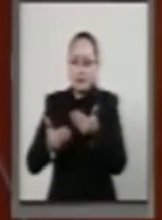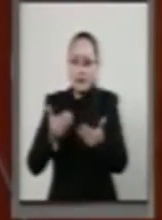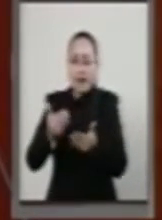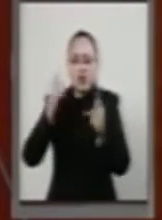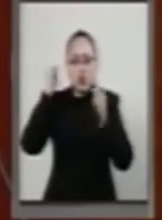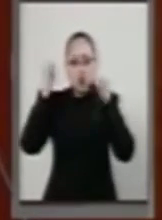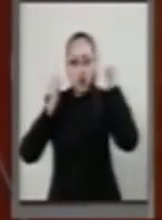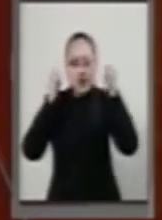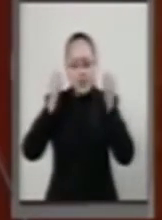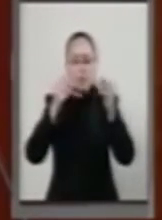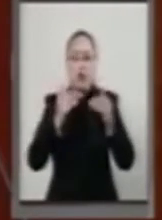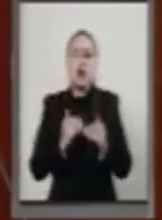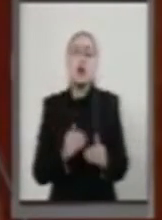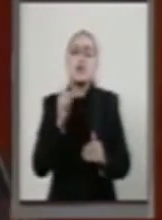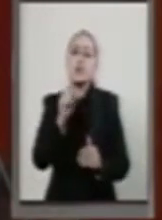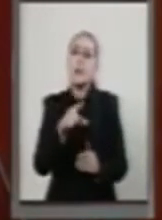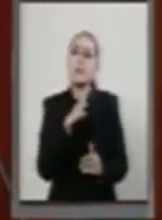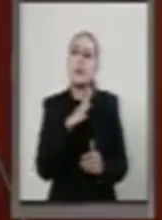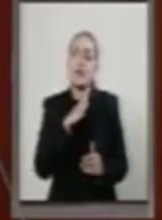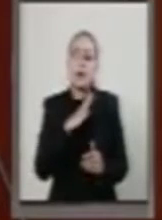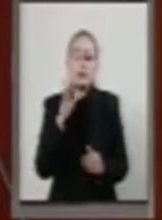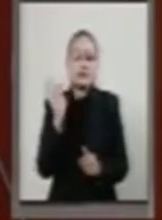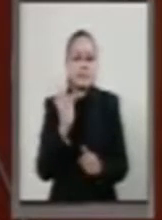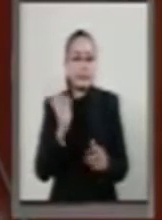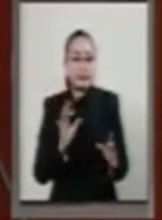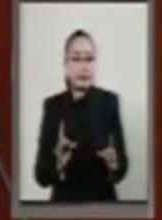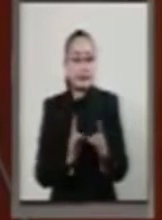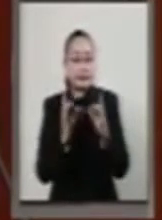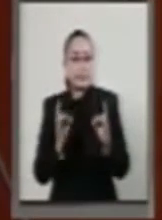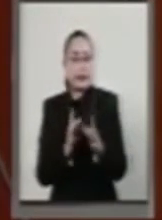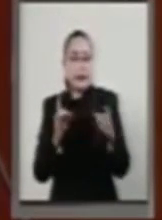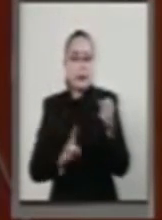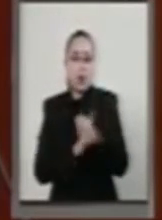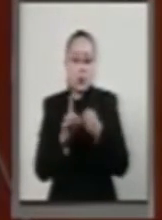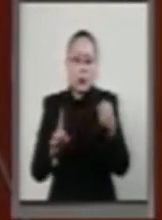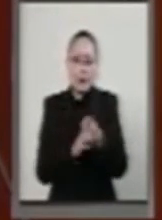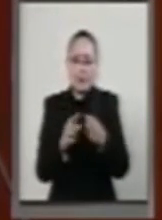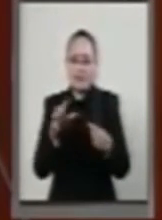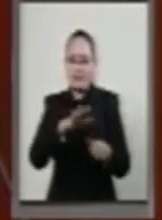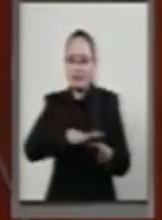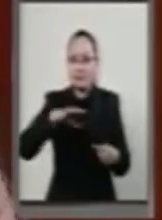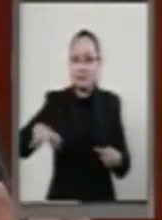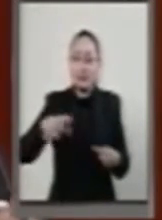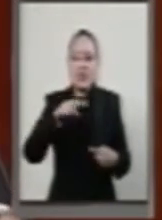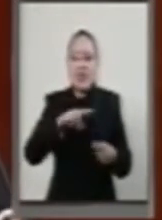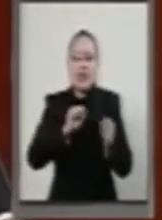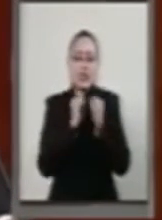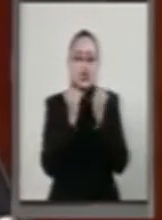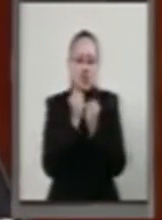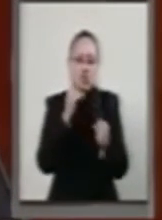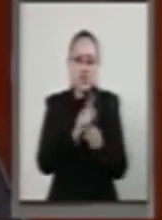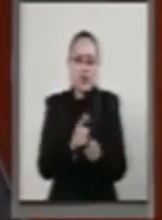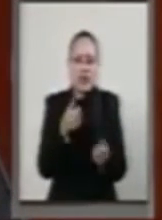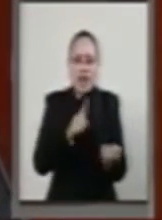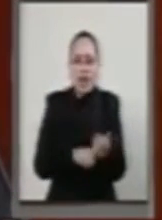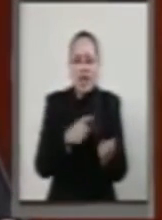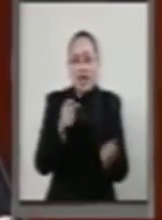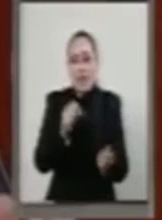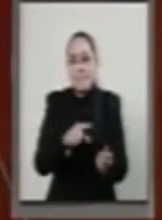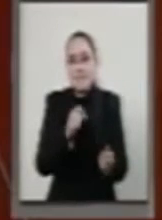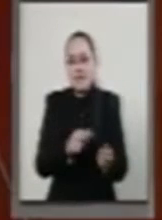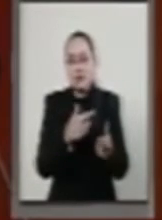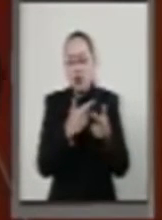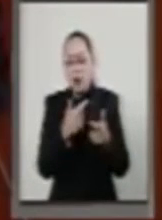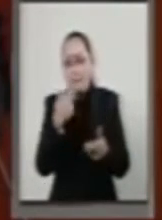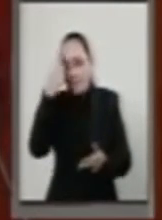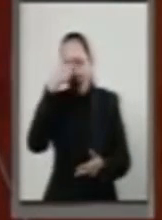turismo, así como el riesgo del surgimiento de conflictos sociales que incidan en la adecuada administración del